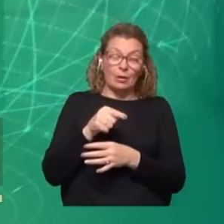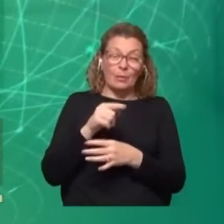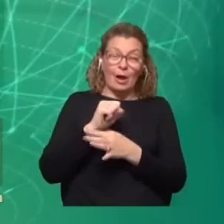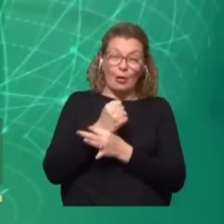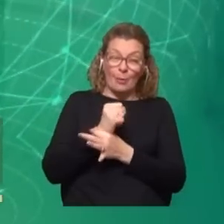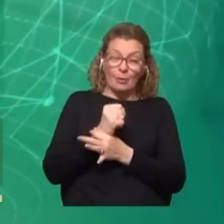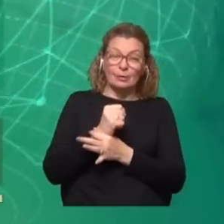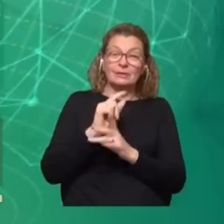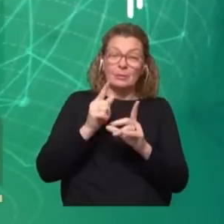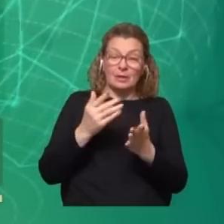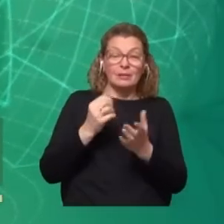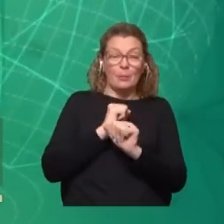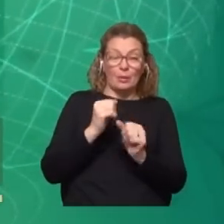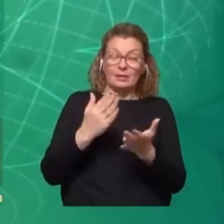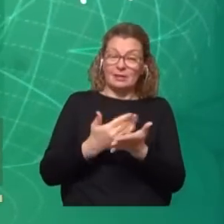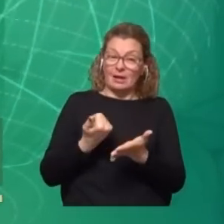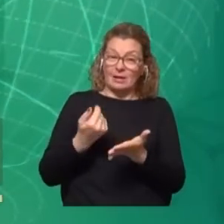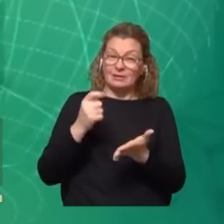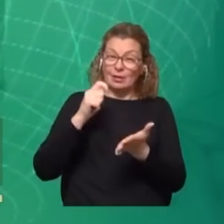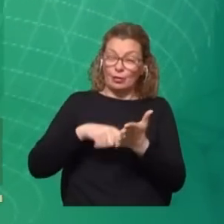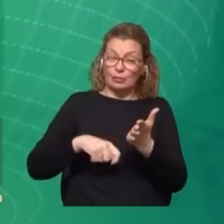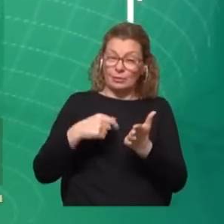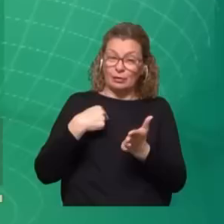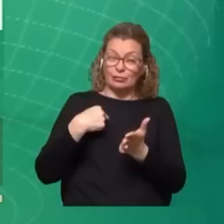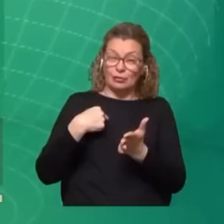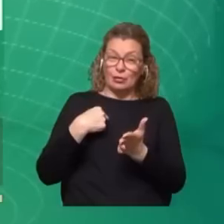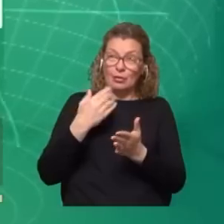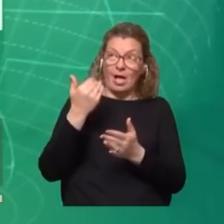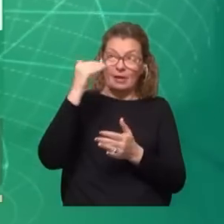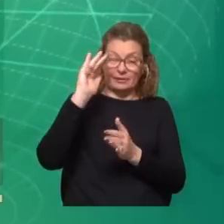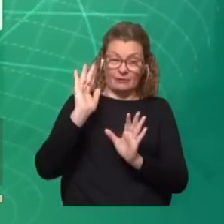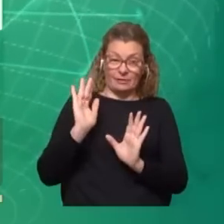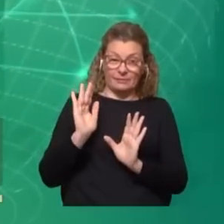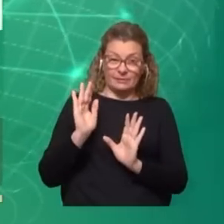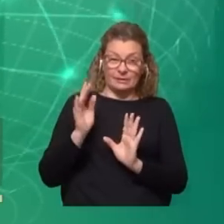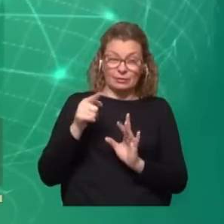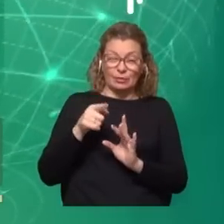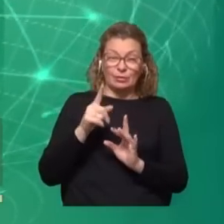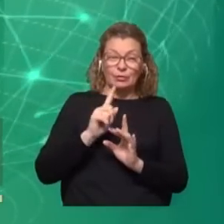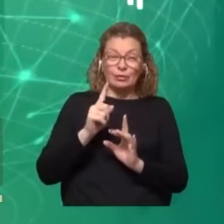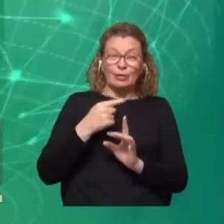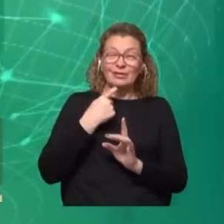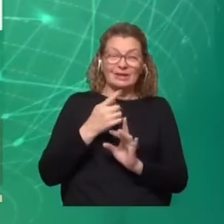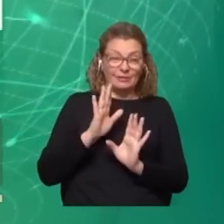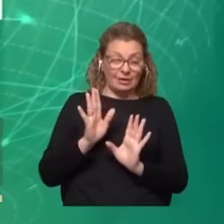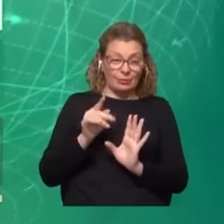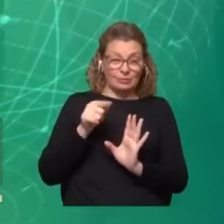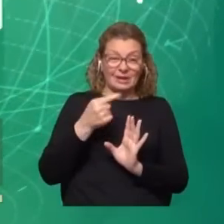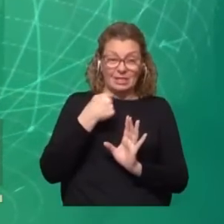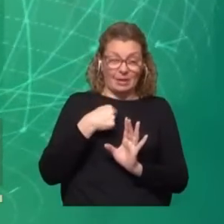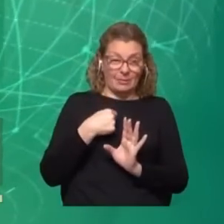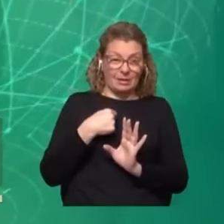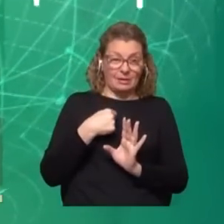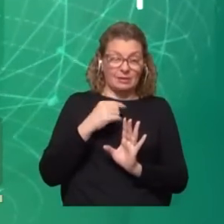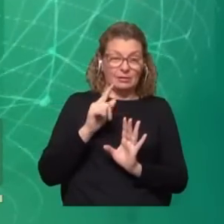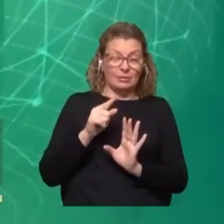lo acomoda así se lo puede sacar ese es el trato que yo tengo con la gente de arriba o sea que si usted no le sirve usted diga menos